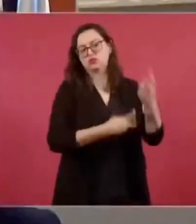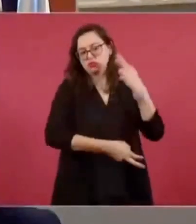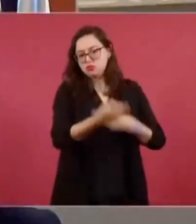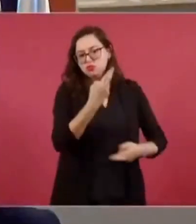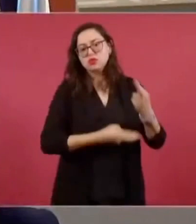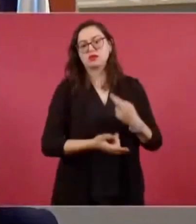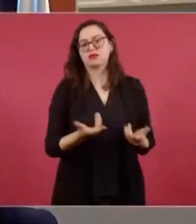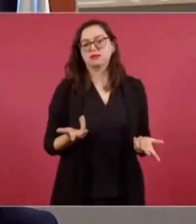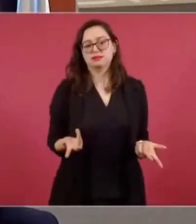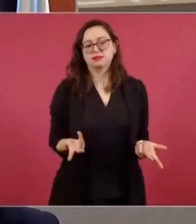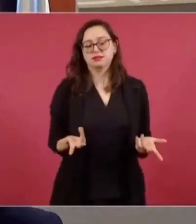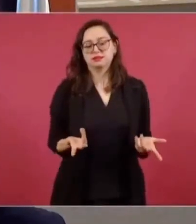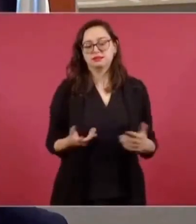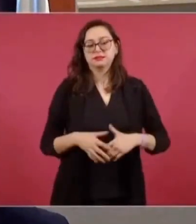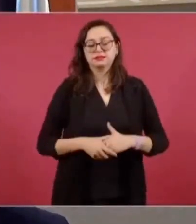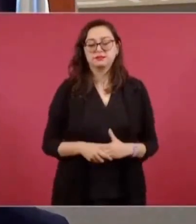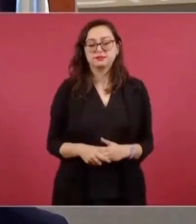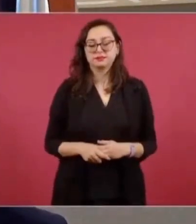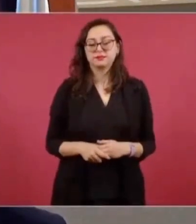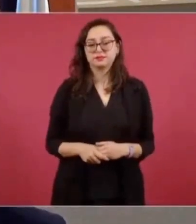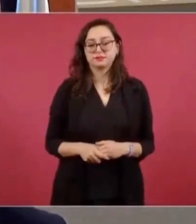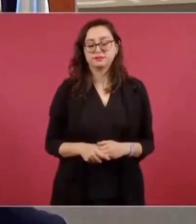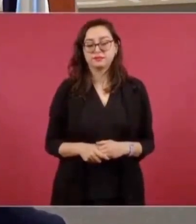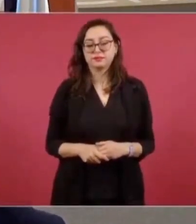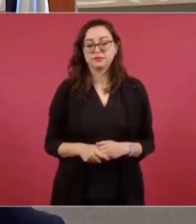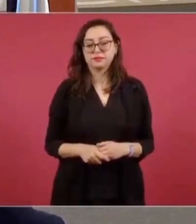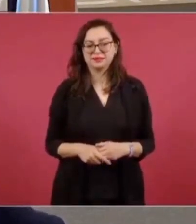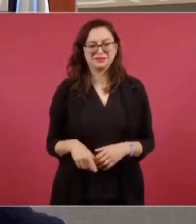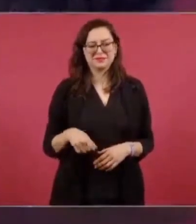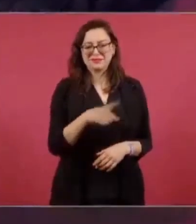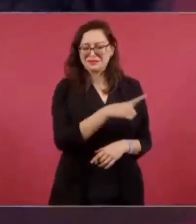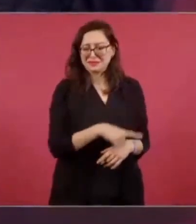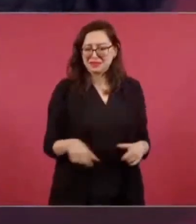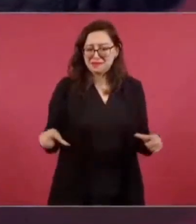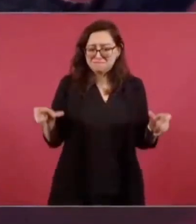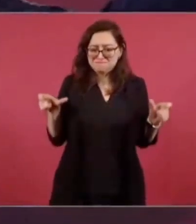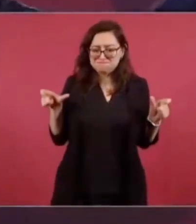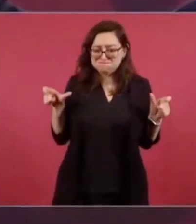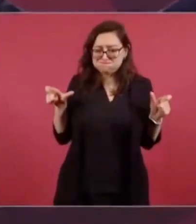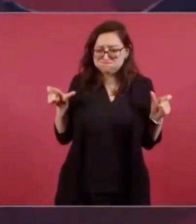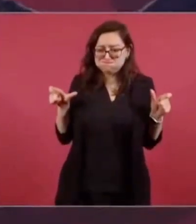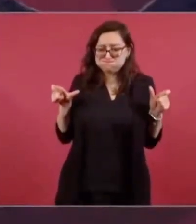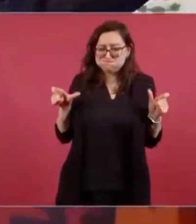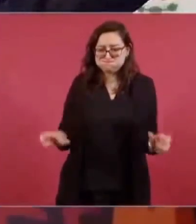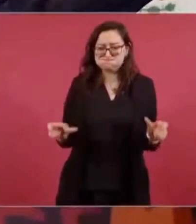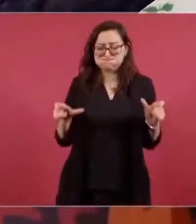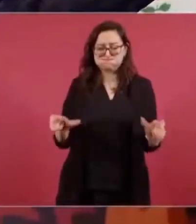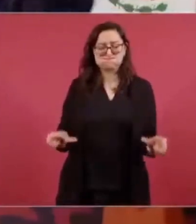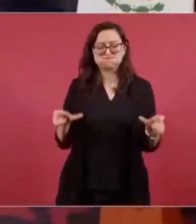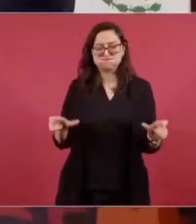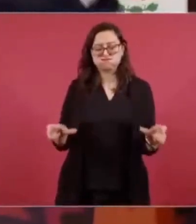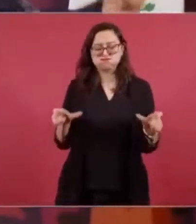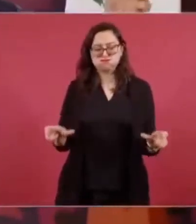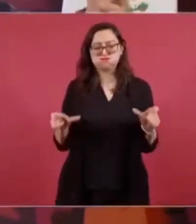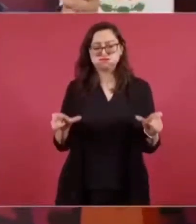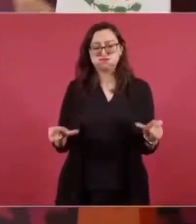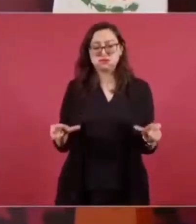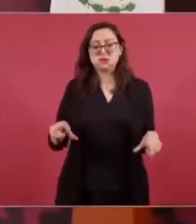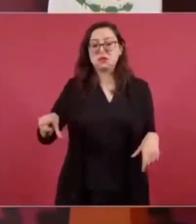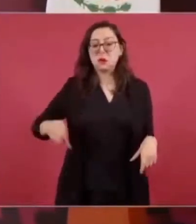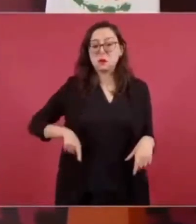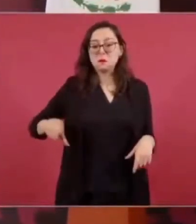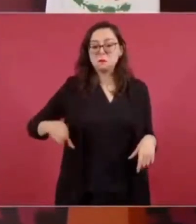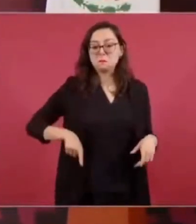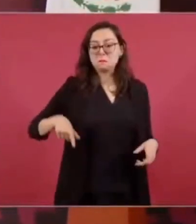lo que se llevaron, se hicieron inmensas fortunas al amparo del poder